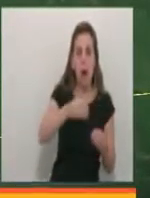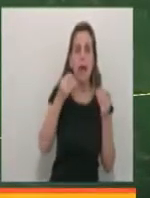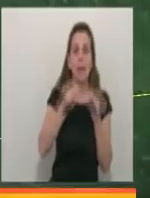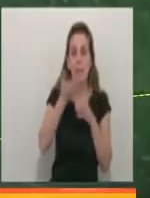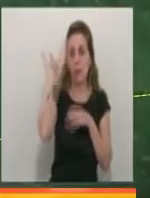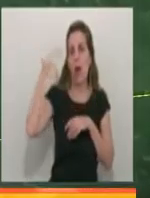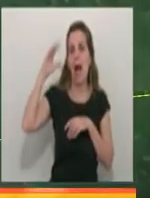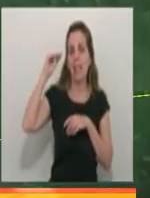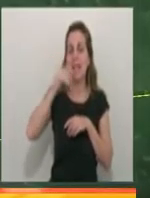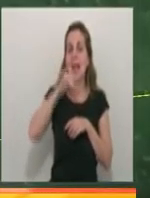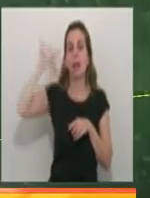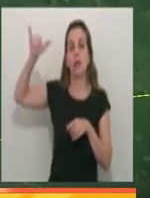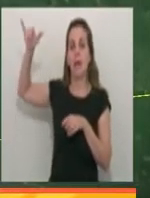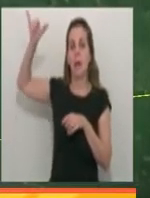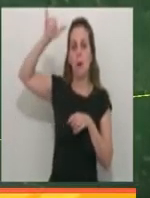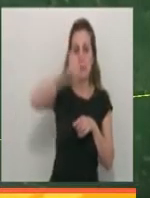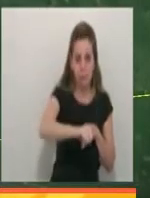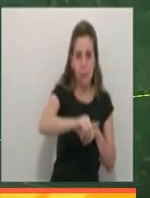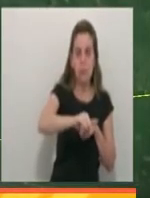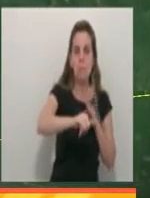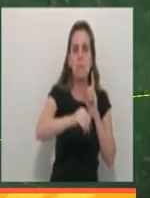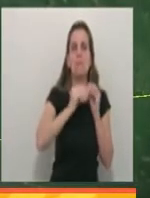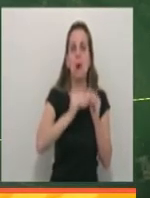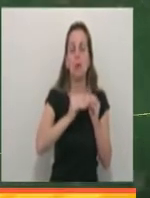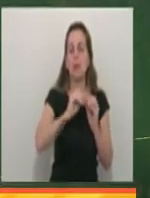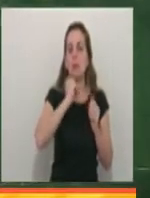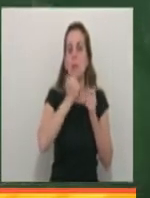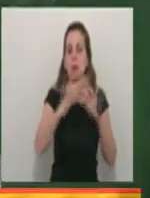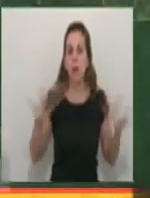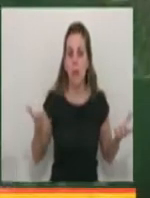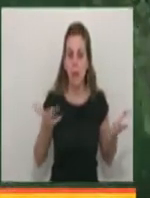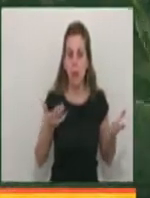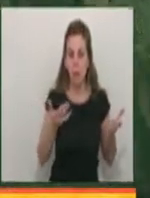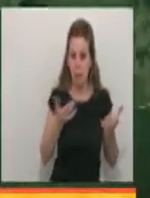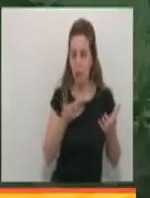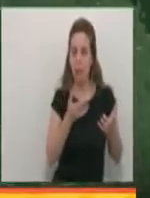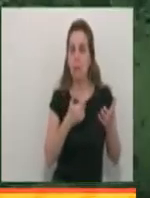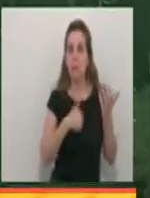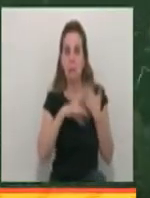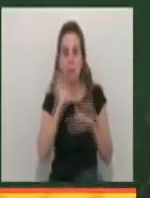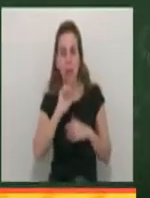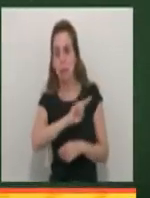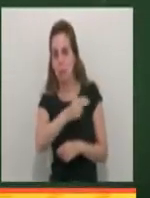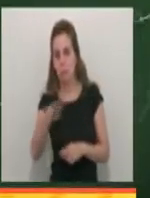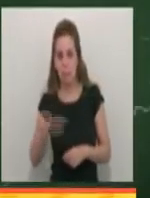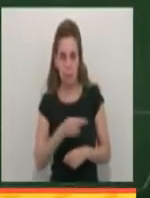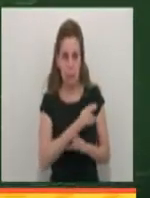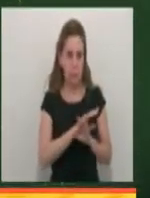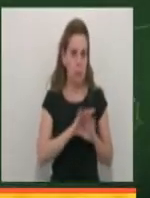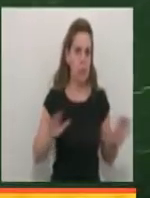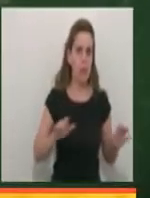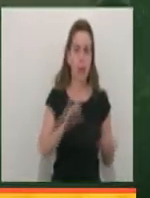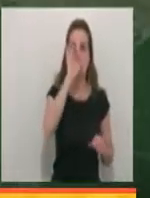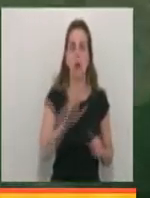del contacto radar. Antes había declarado una emergencia eléctrica. Y esto es todo lo que se sabe, pero ya